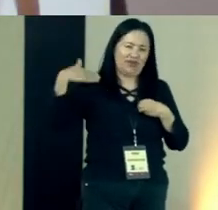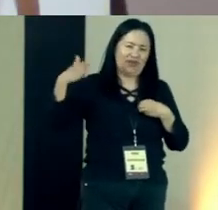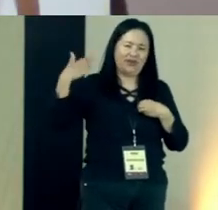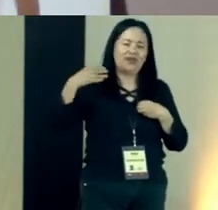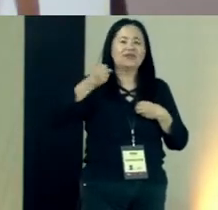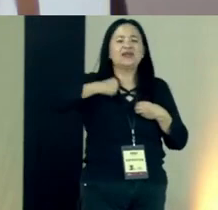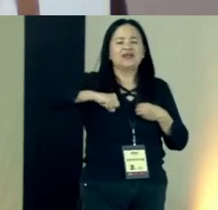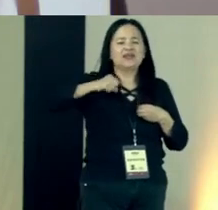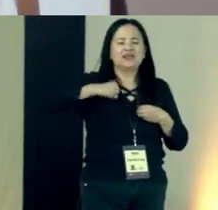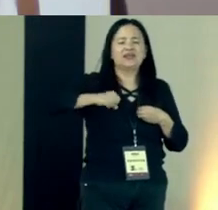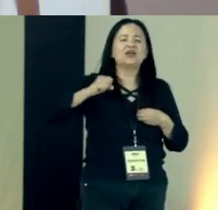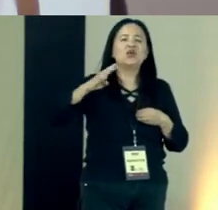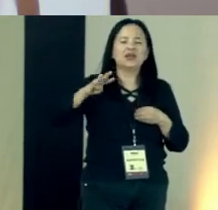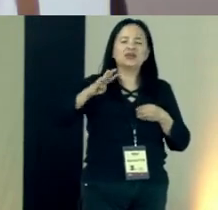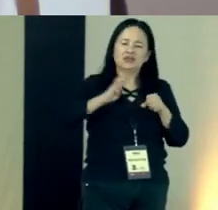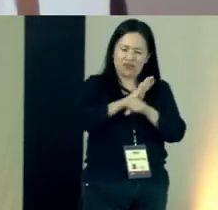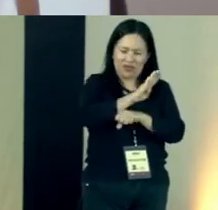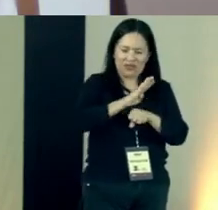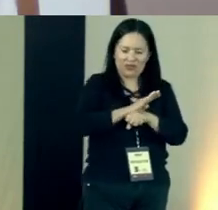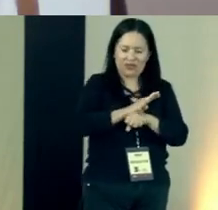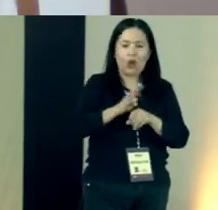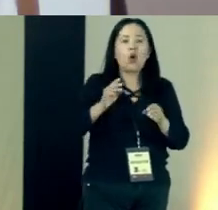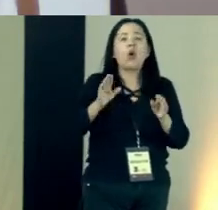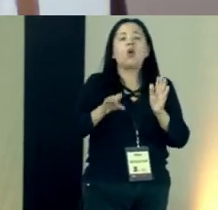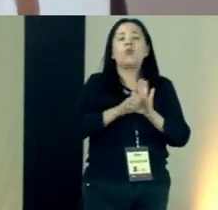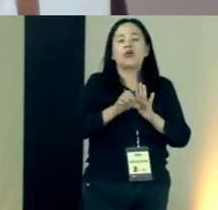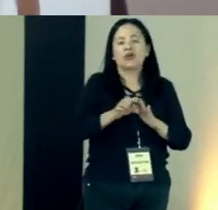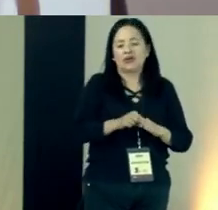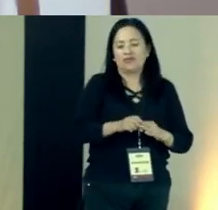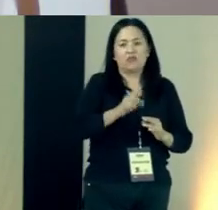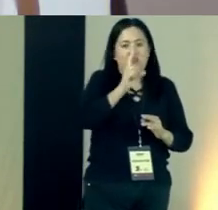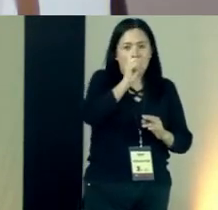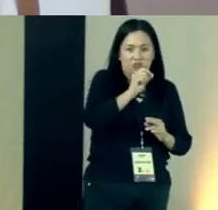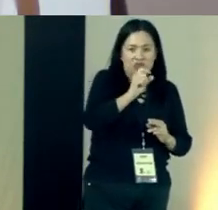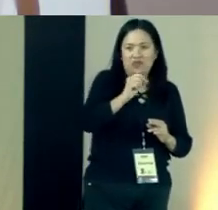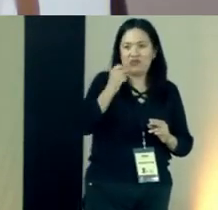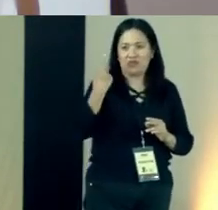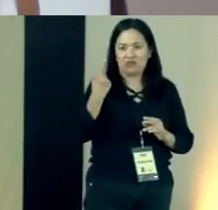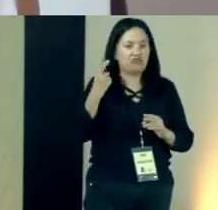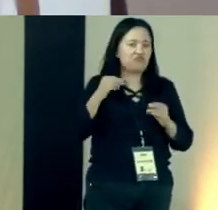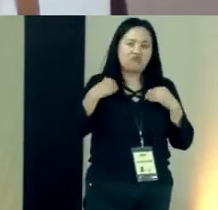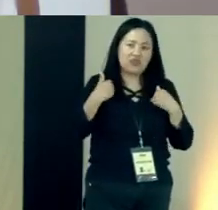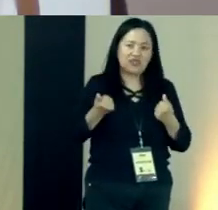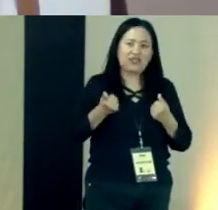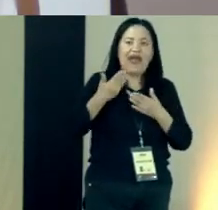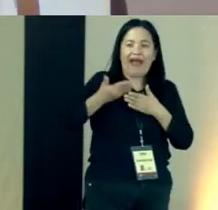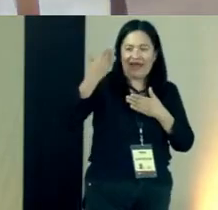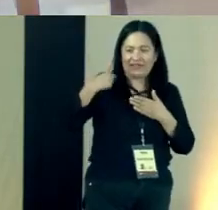XIX brasileño, porque de verdad que el XX y el XXI no se entienden sin el XIX.